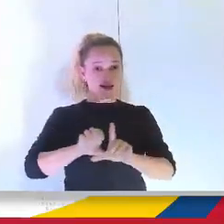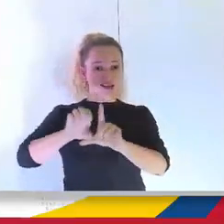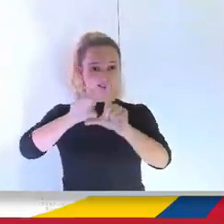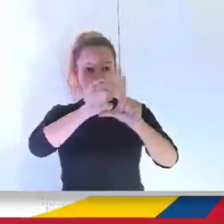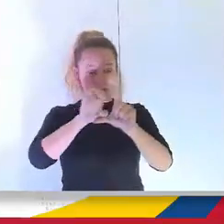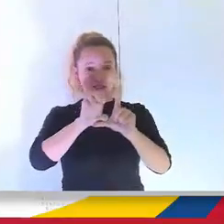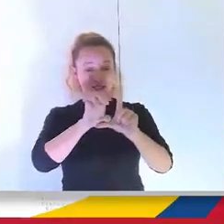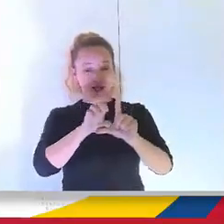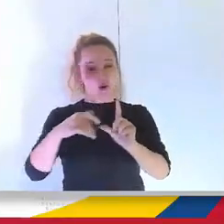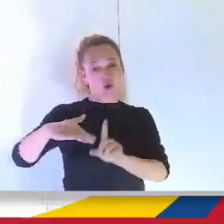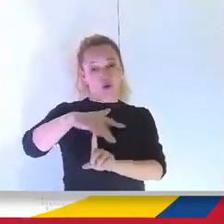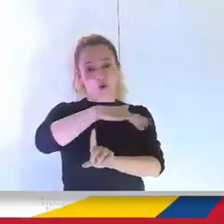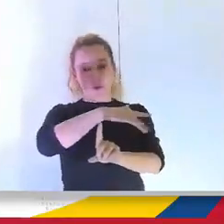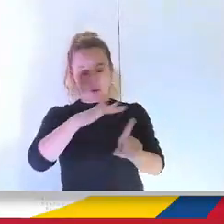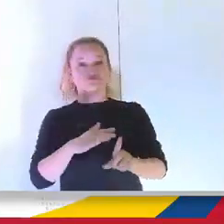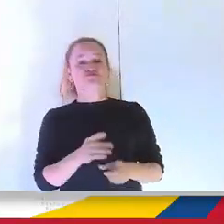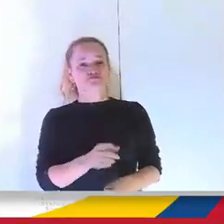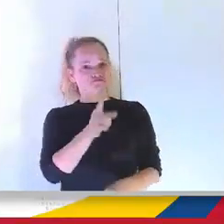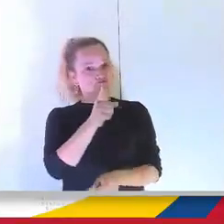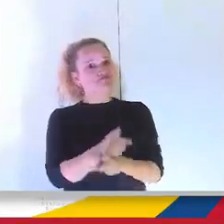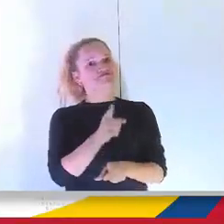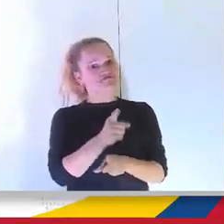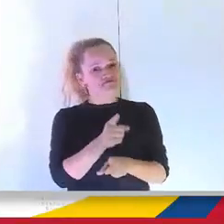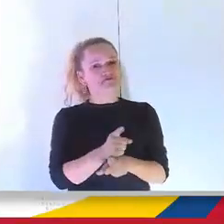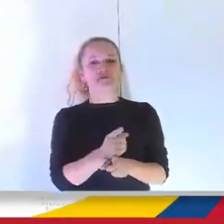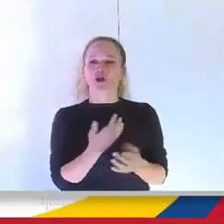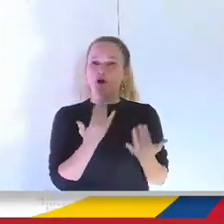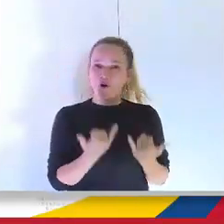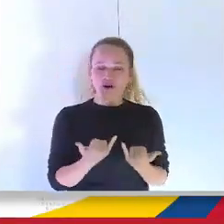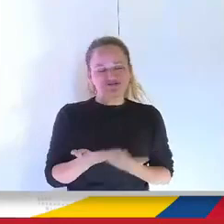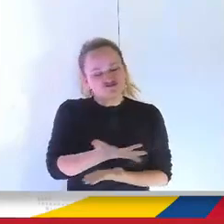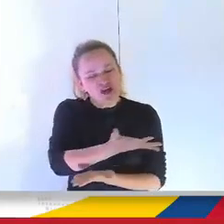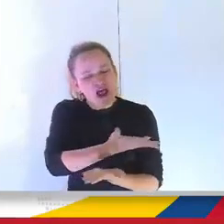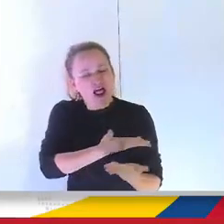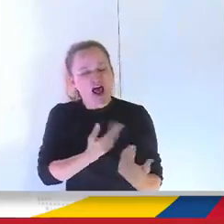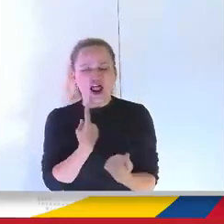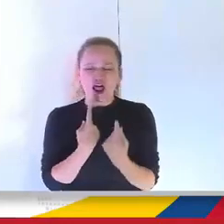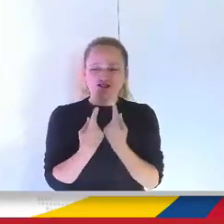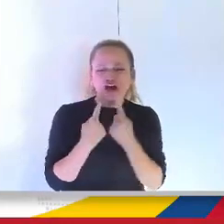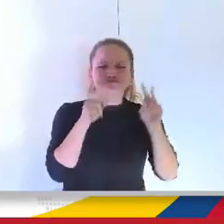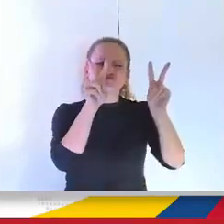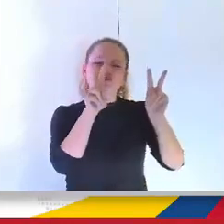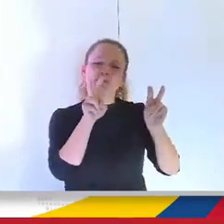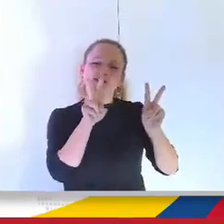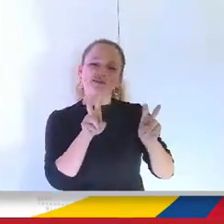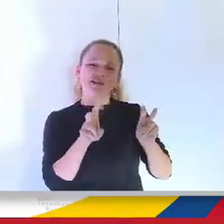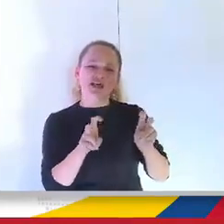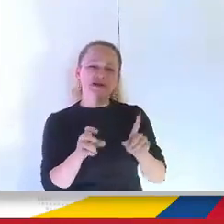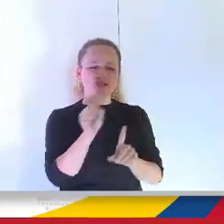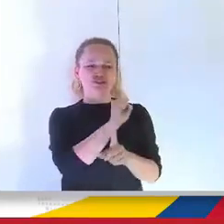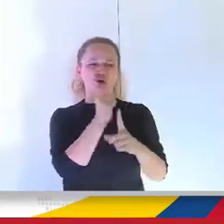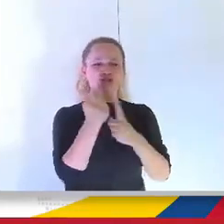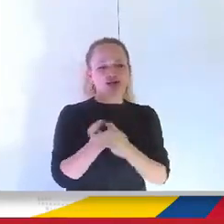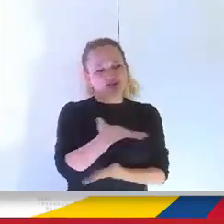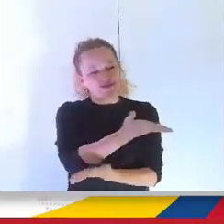en ese tópico, y seguro que vamos a tener buenos diálogos sociales en todas las temáticas. Amigo de todos